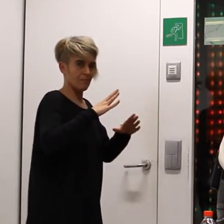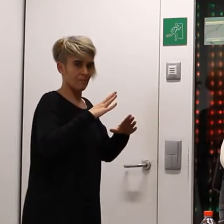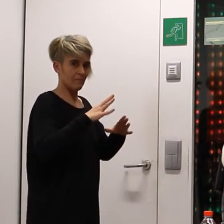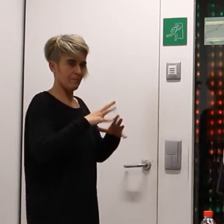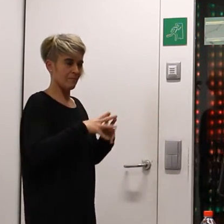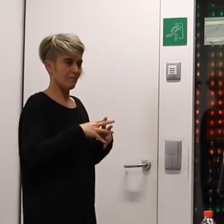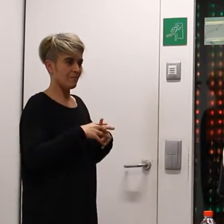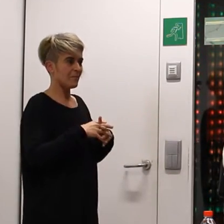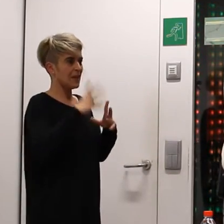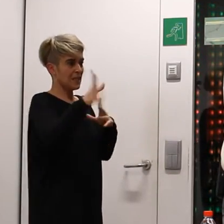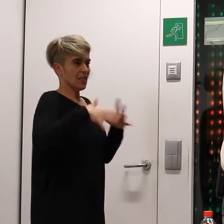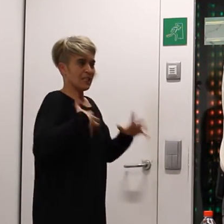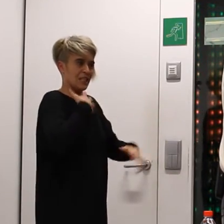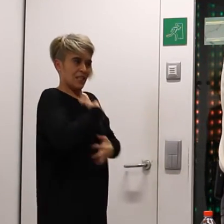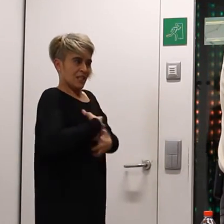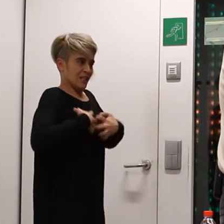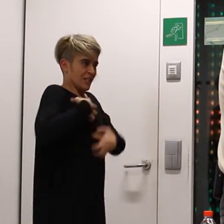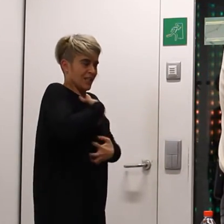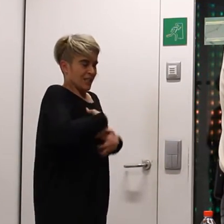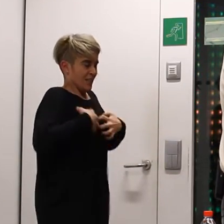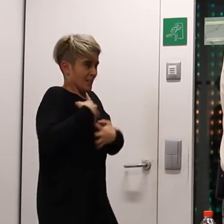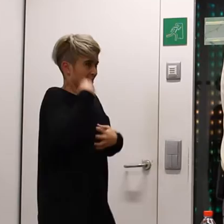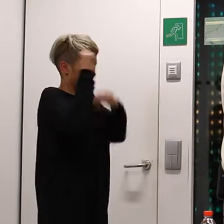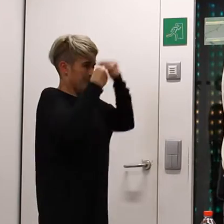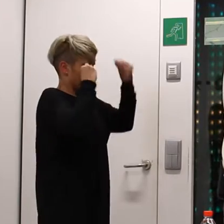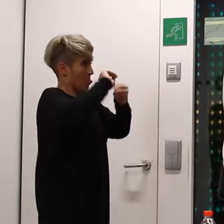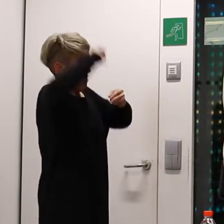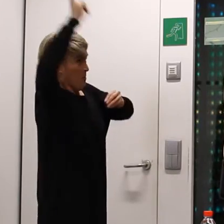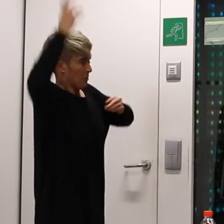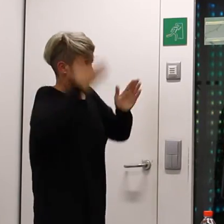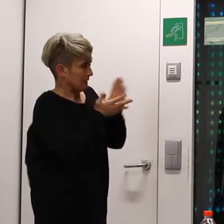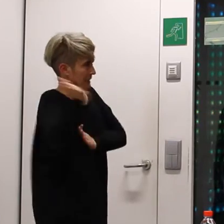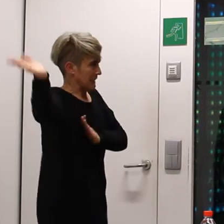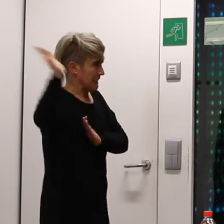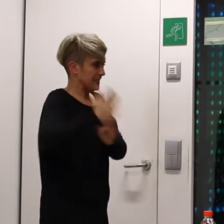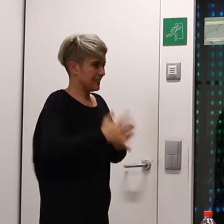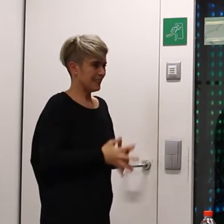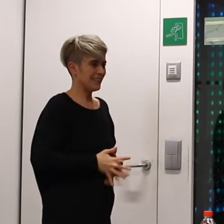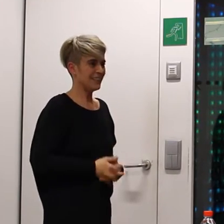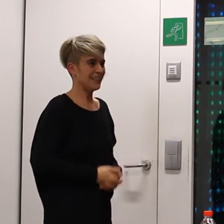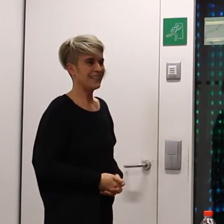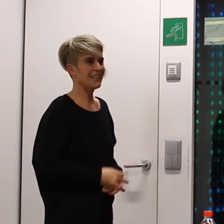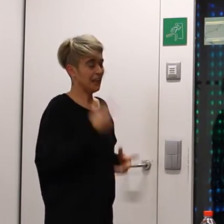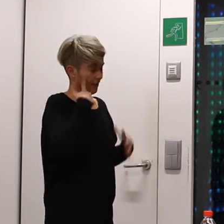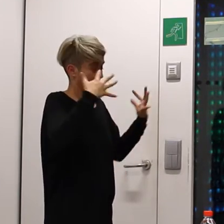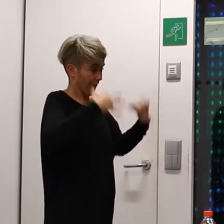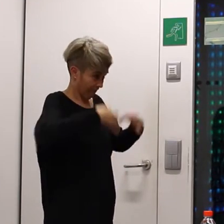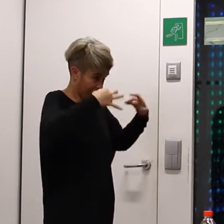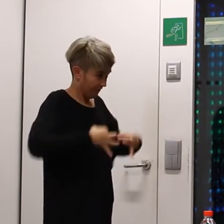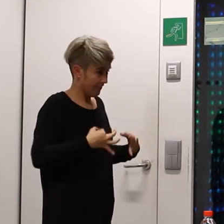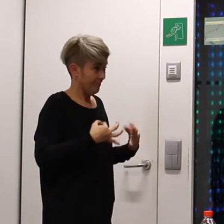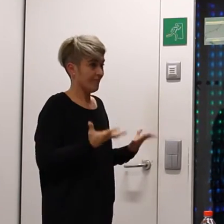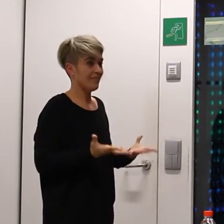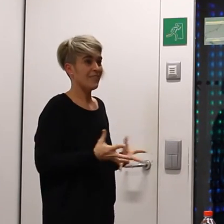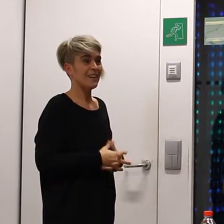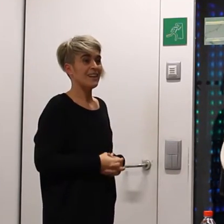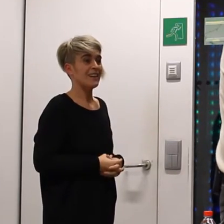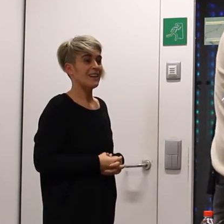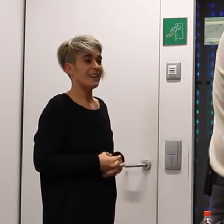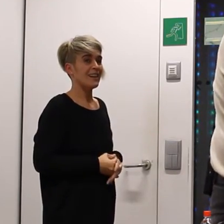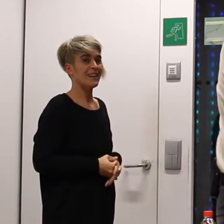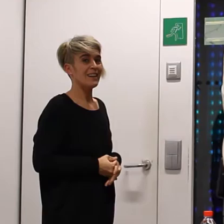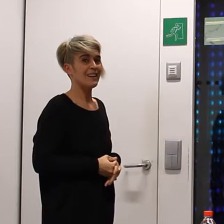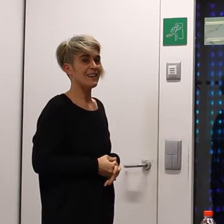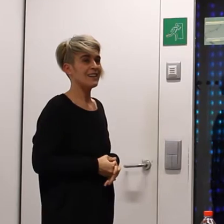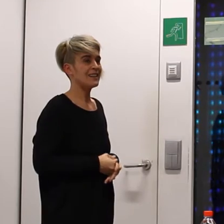como me caliento tanto, al final estoy pensando en otras cosas. Sí, reído, pero es que es verdad, es que estamos pasando por un